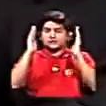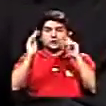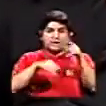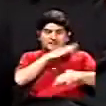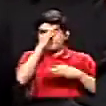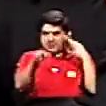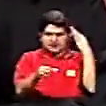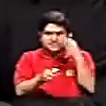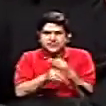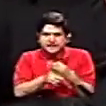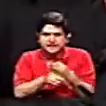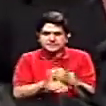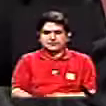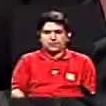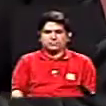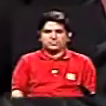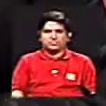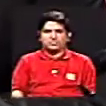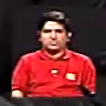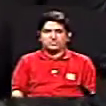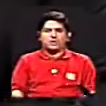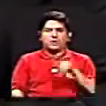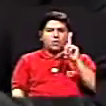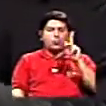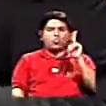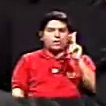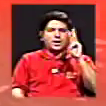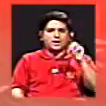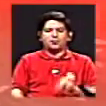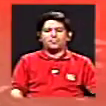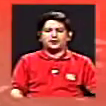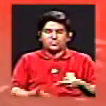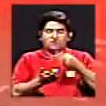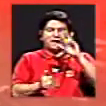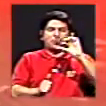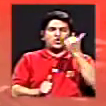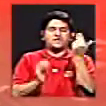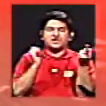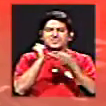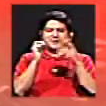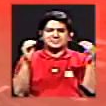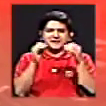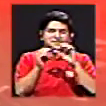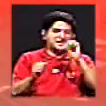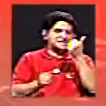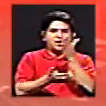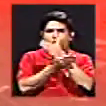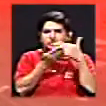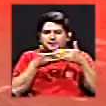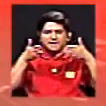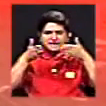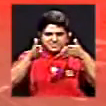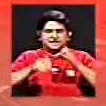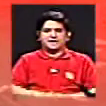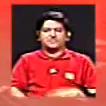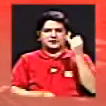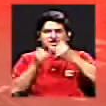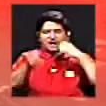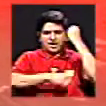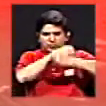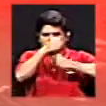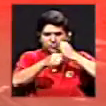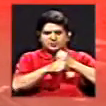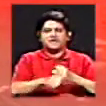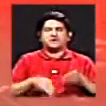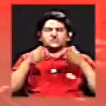este, donde este tramo por kilómetro costó casi 10 veces más que lo que ha costado cualquier otro tramo en los últimos años en las vías